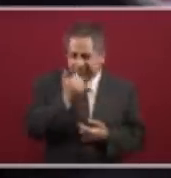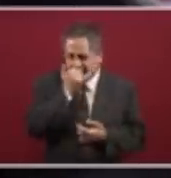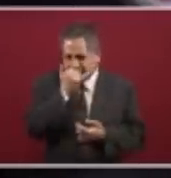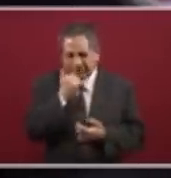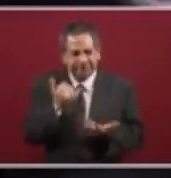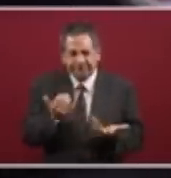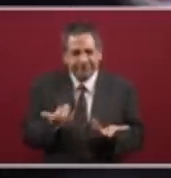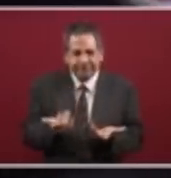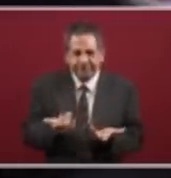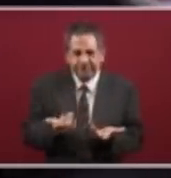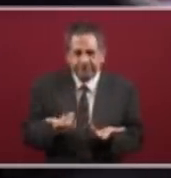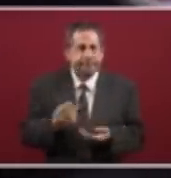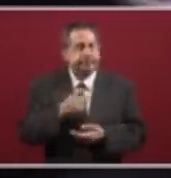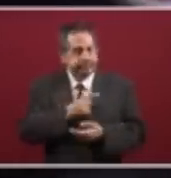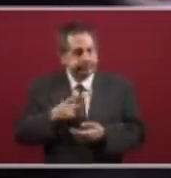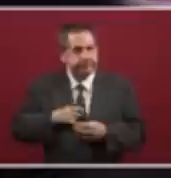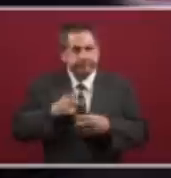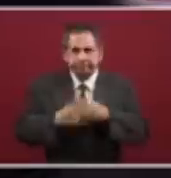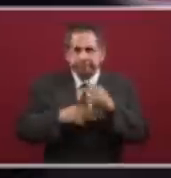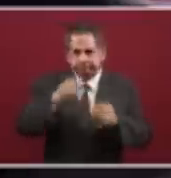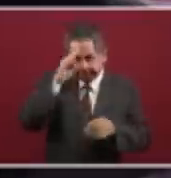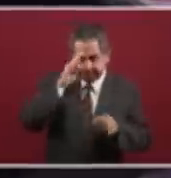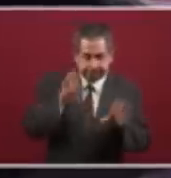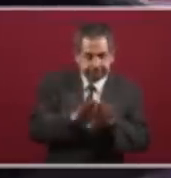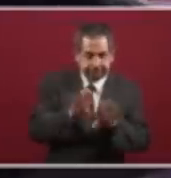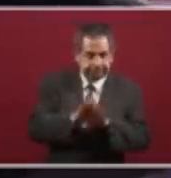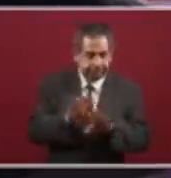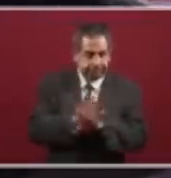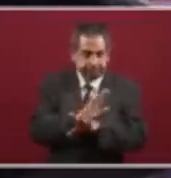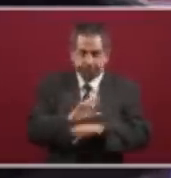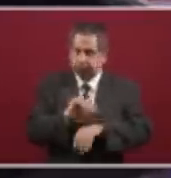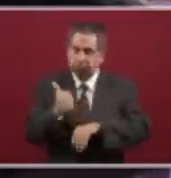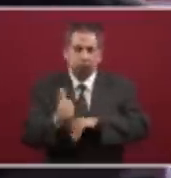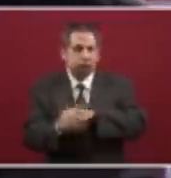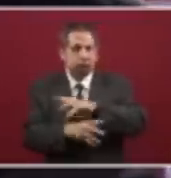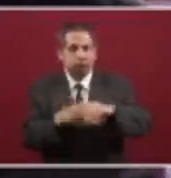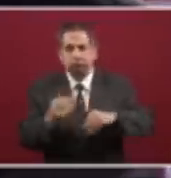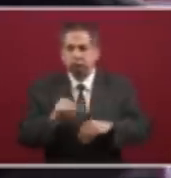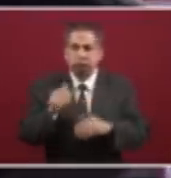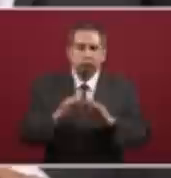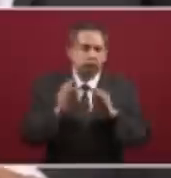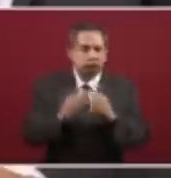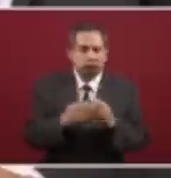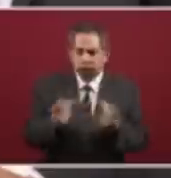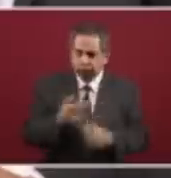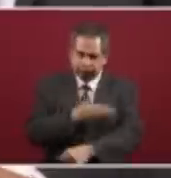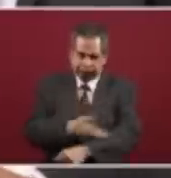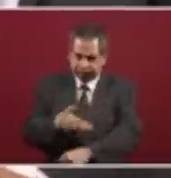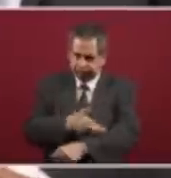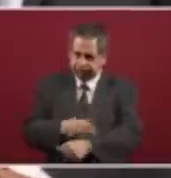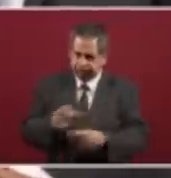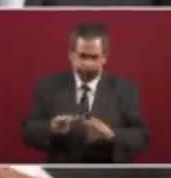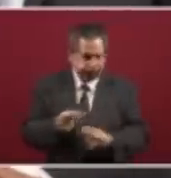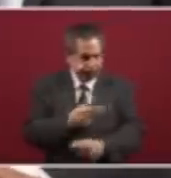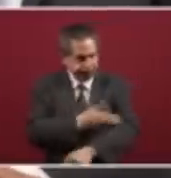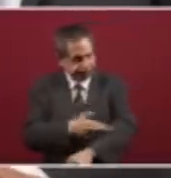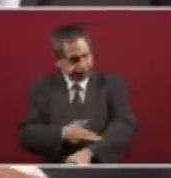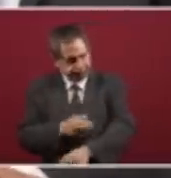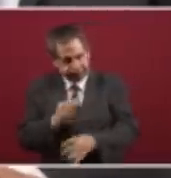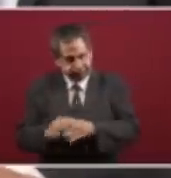por eso tenemos que buscar la manera de agilizar los procedimientos